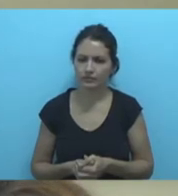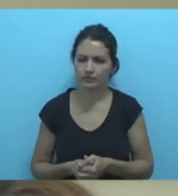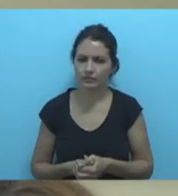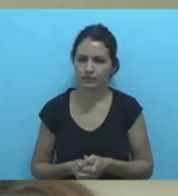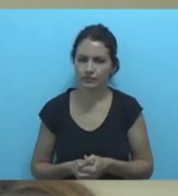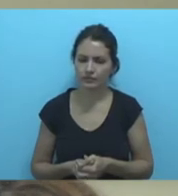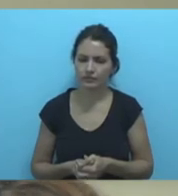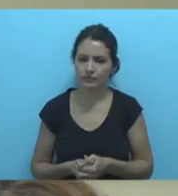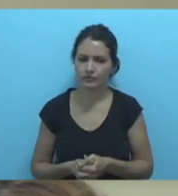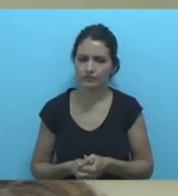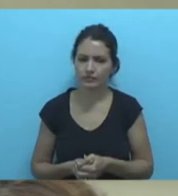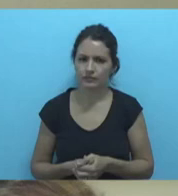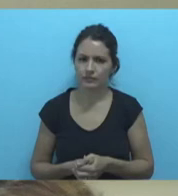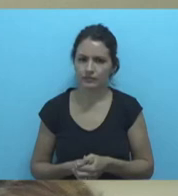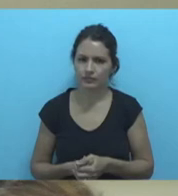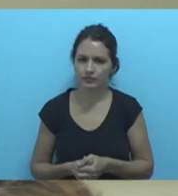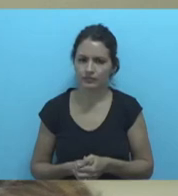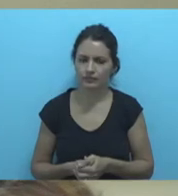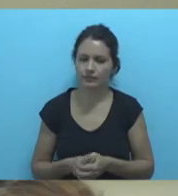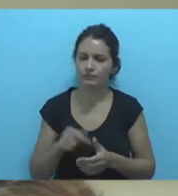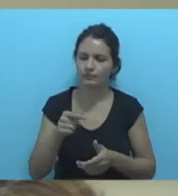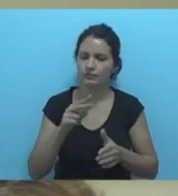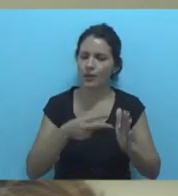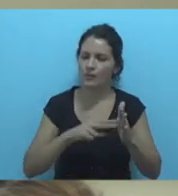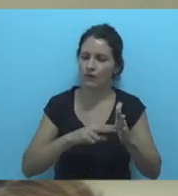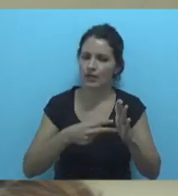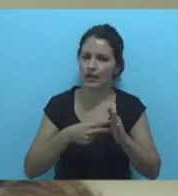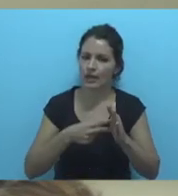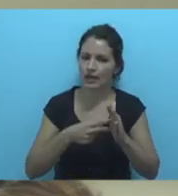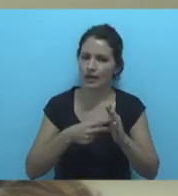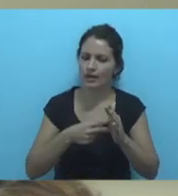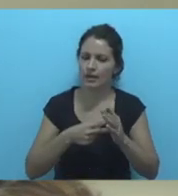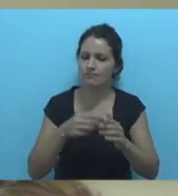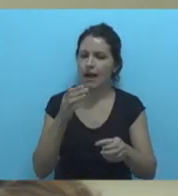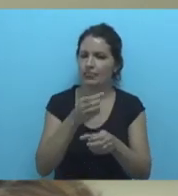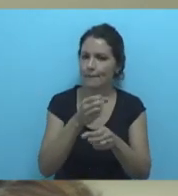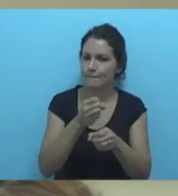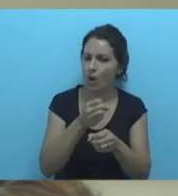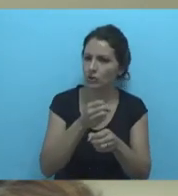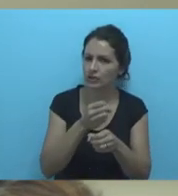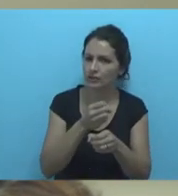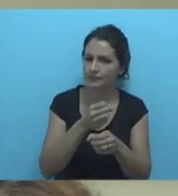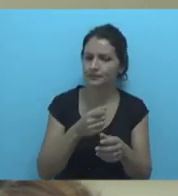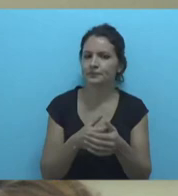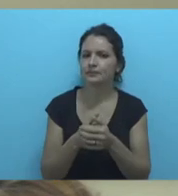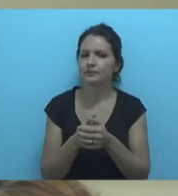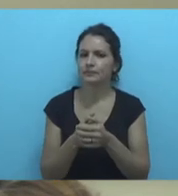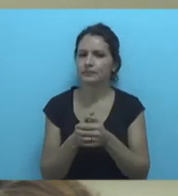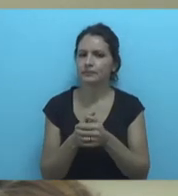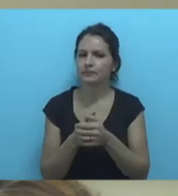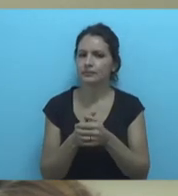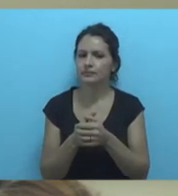pero particularmente también con una problemática estructural que tiene que ver con el transporte. Y hoy, cuando charlábamos con Carlitos,